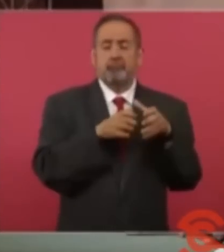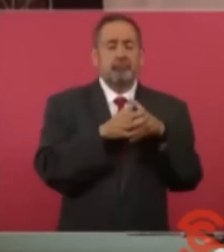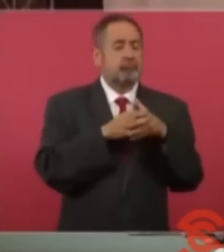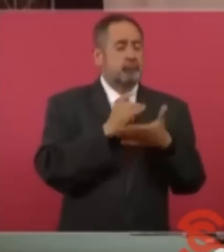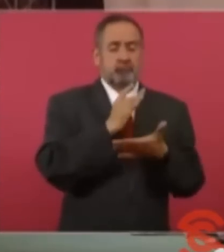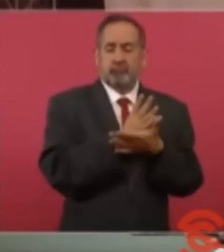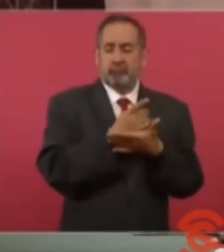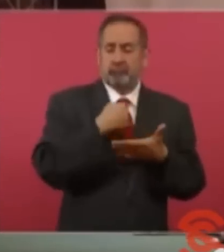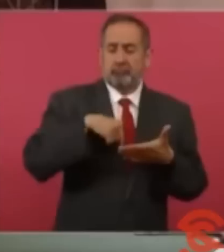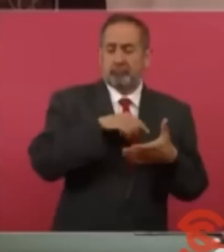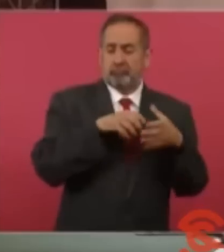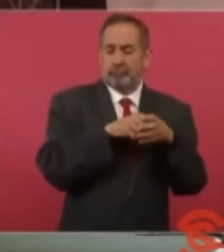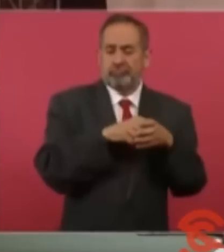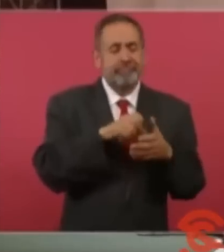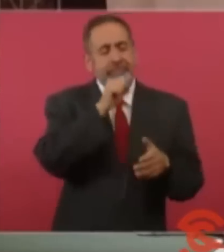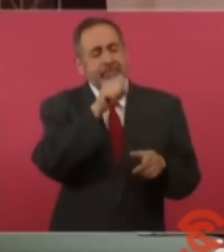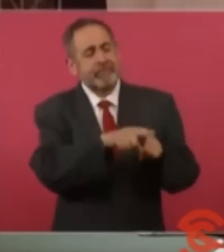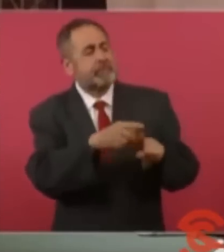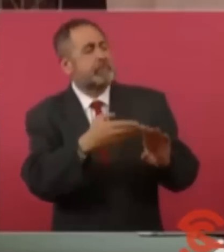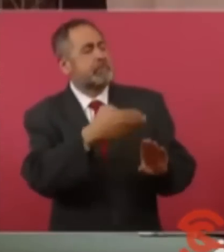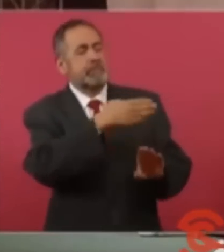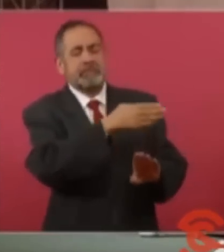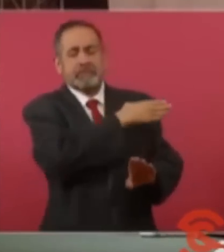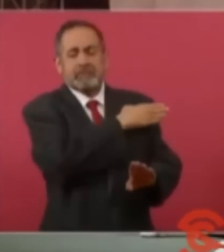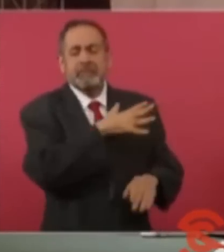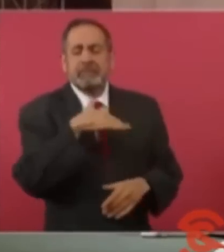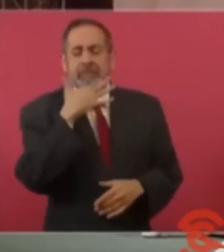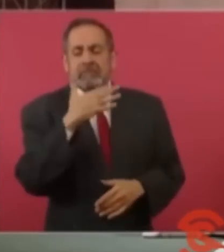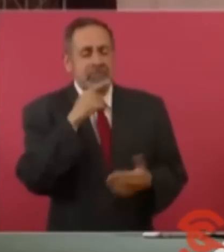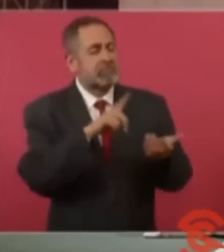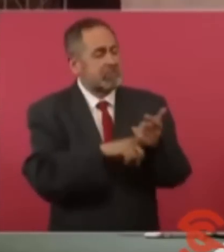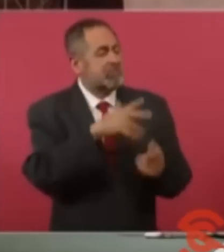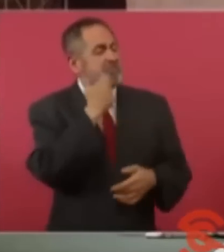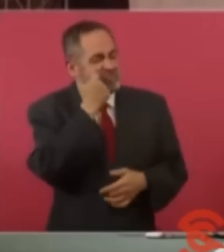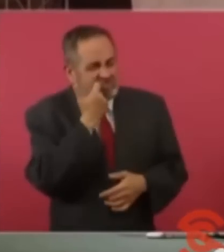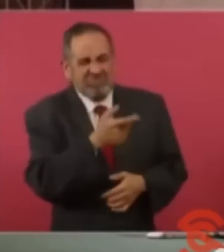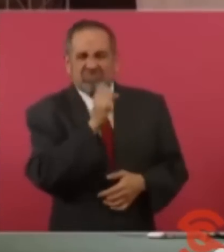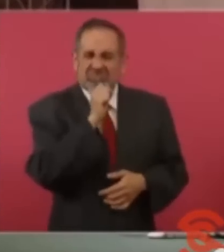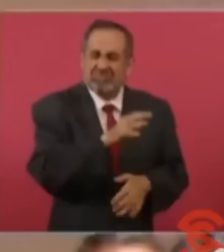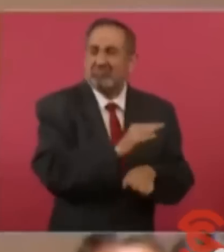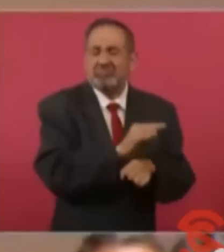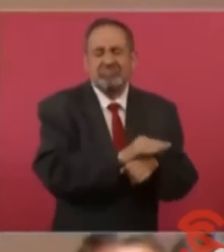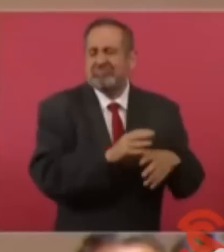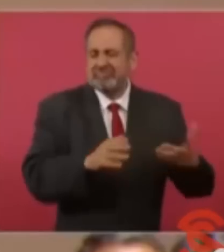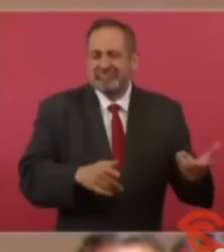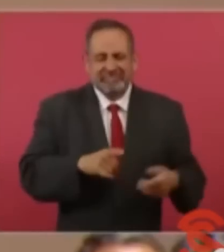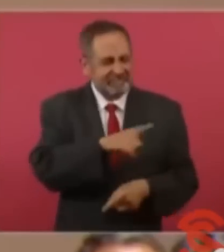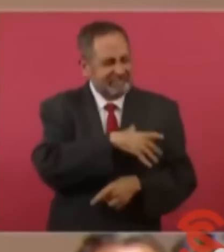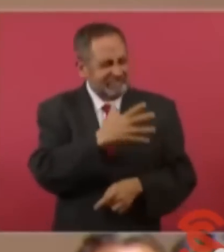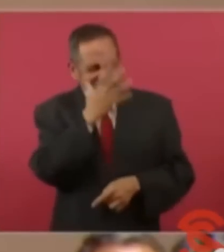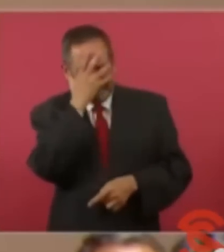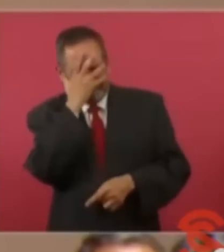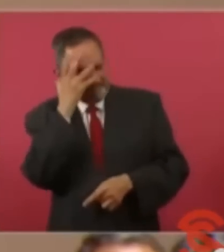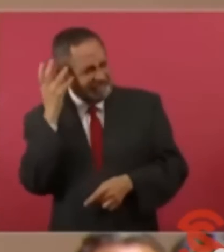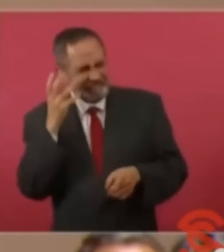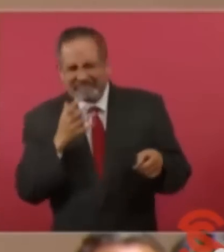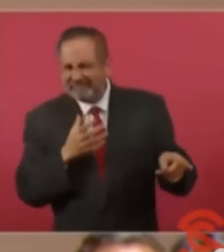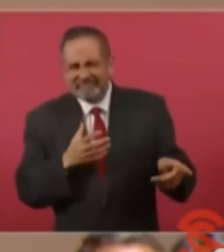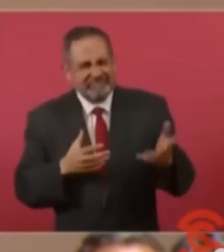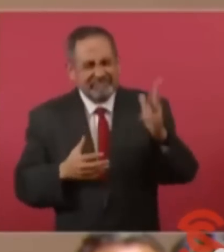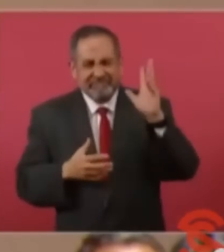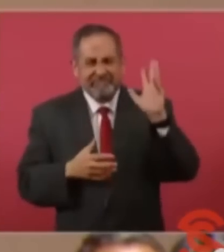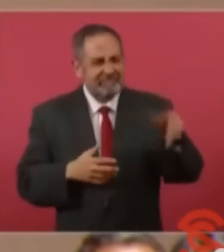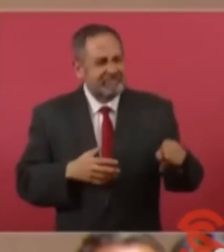Defienden el antiguo régimen de corrupción y privilegios de manera descarada y